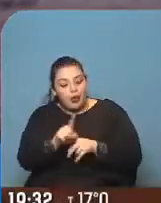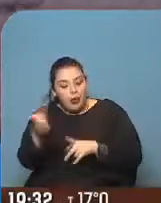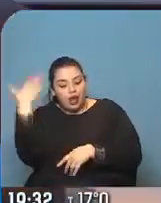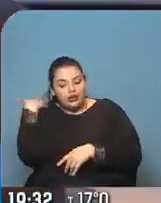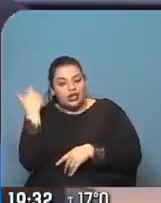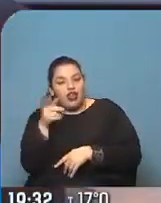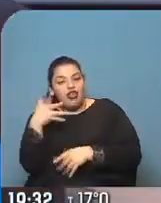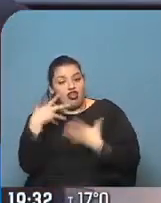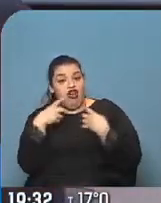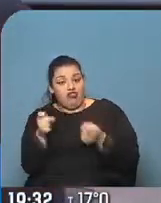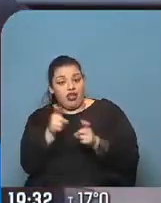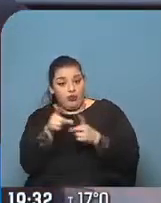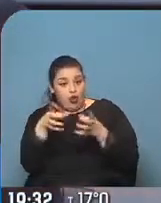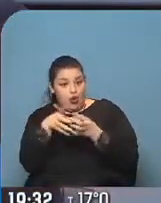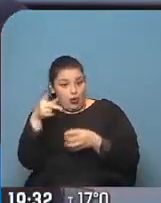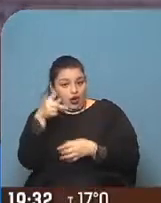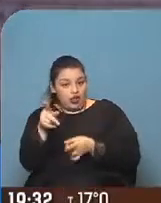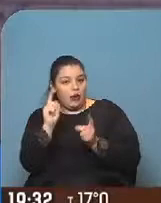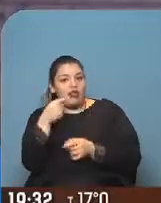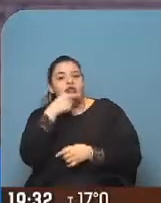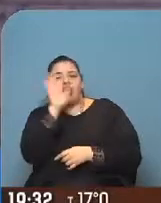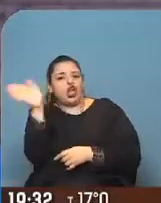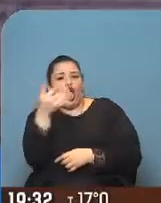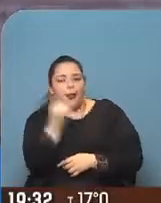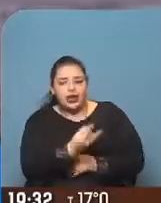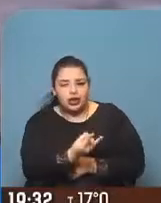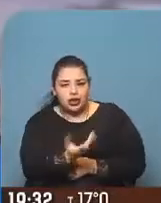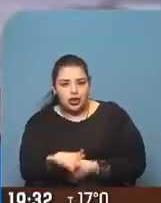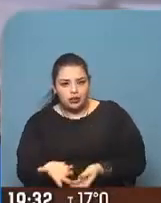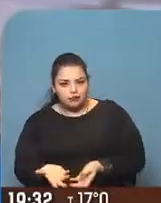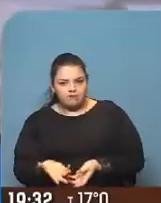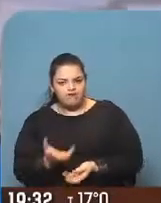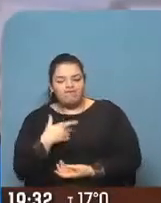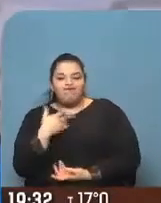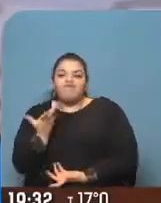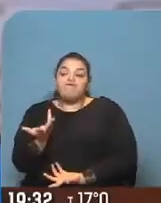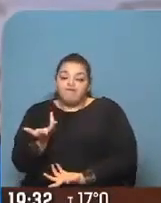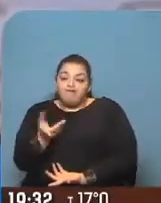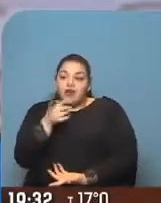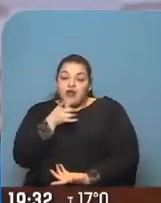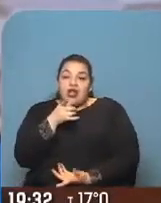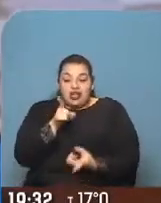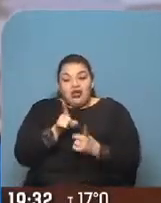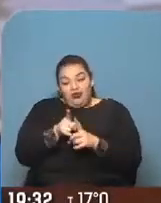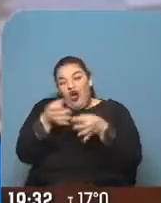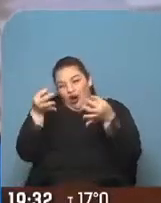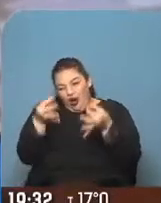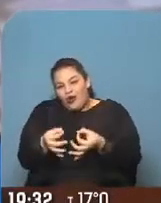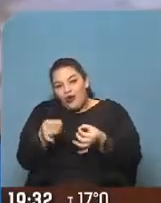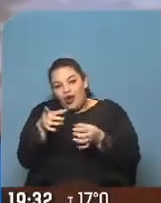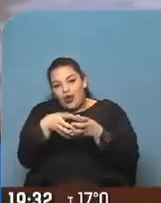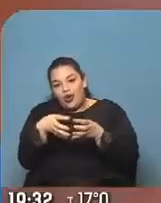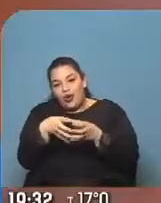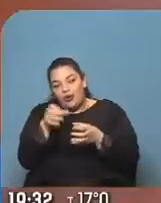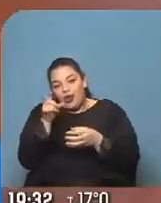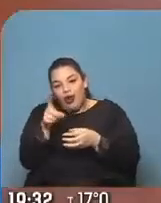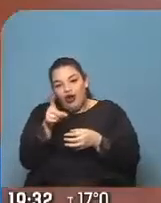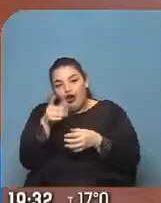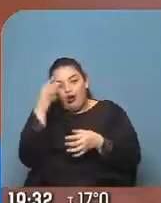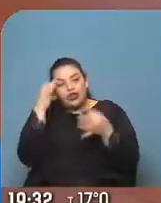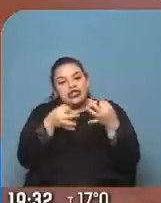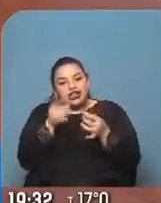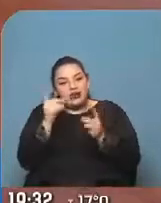férreamente el gobierno de cristina kirchner y niega todo cuando me parece coherente que el partido justicialista defienda a cristina kirchner y